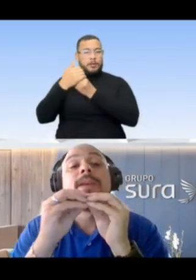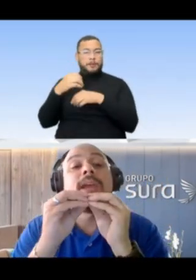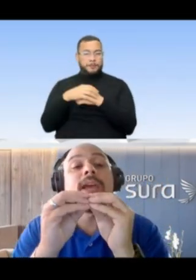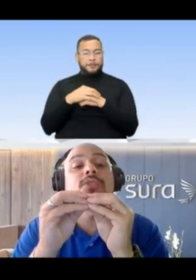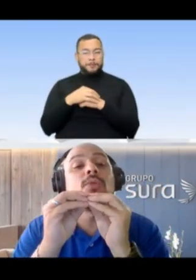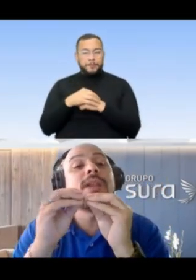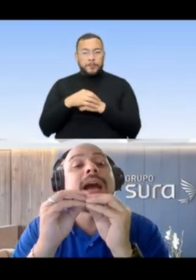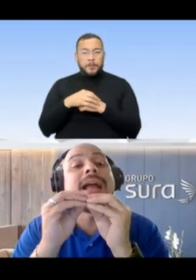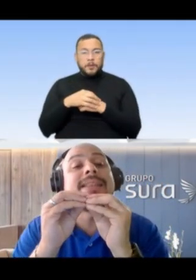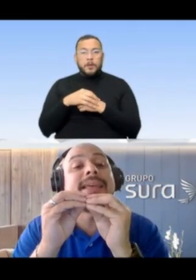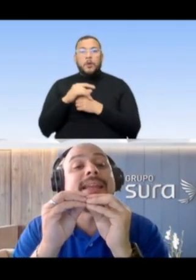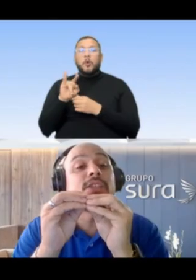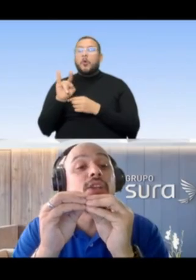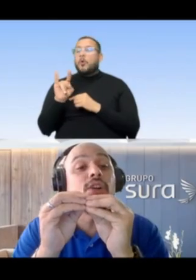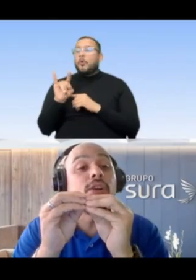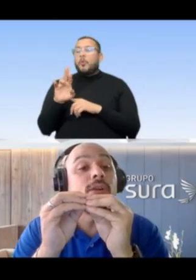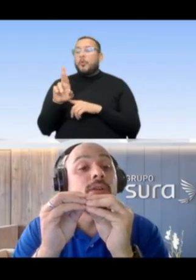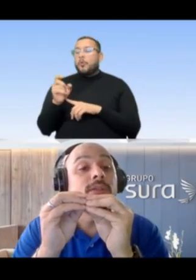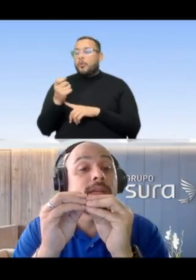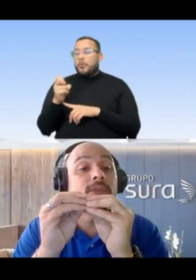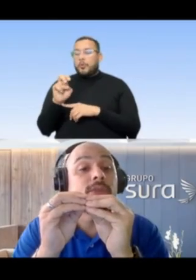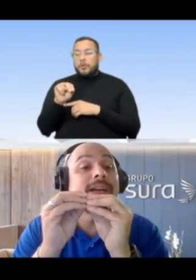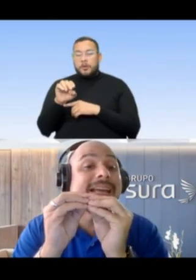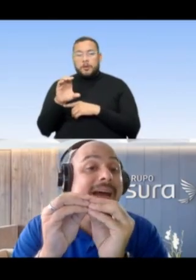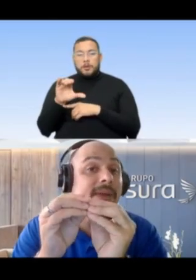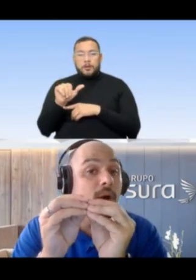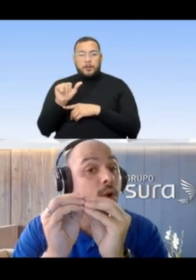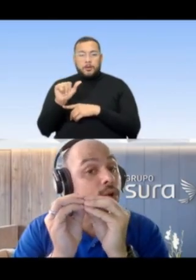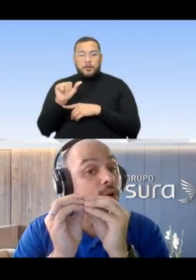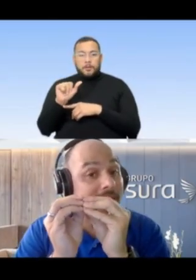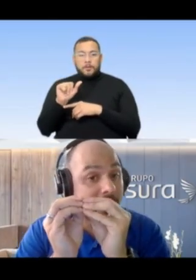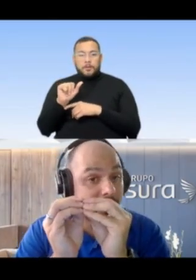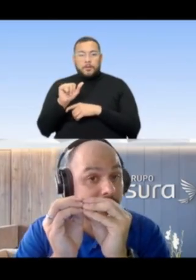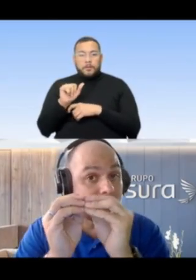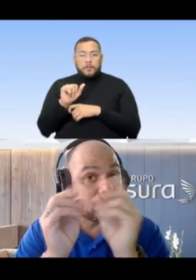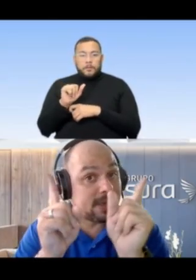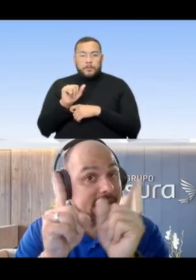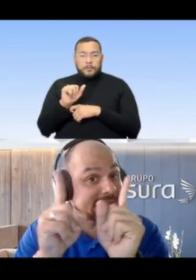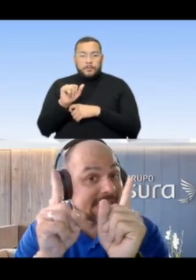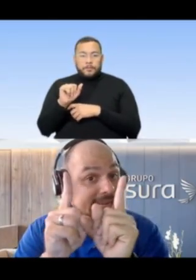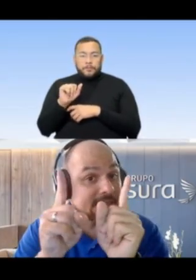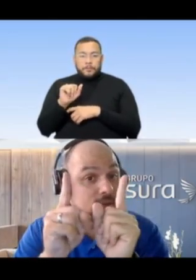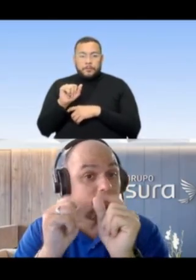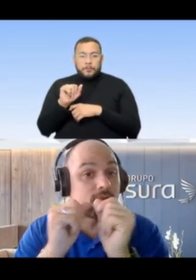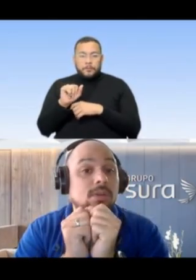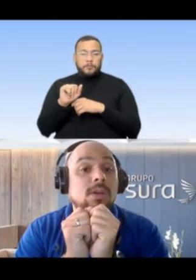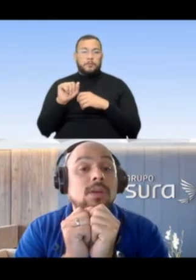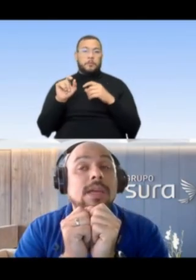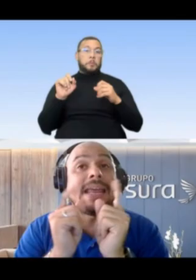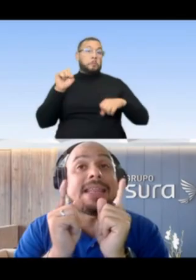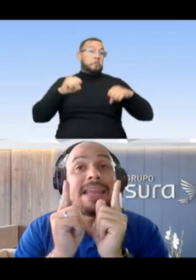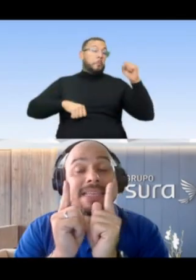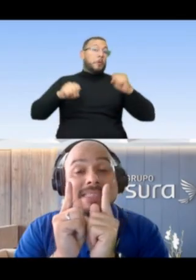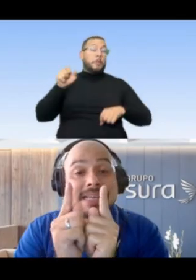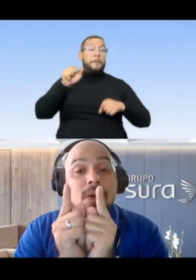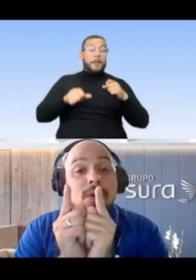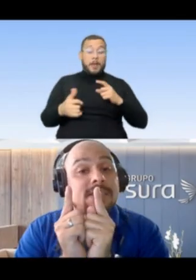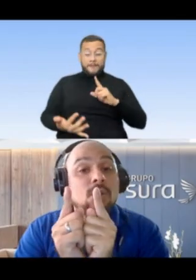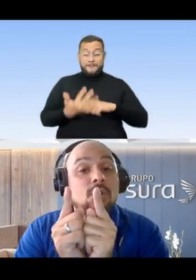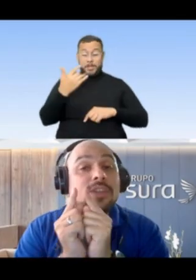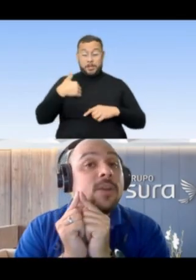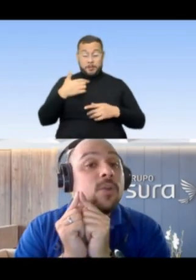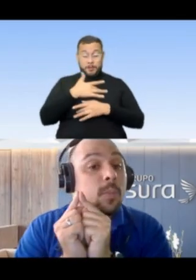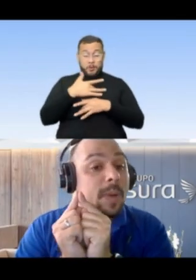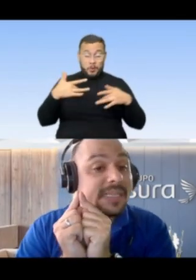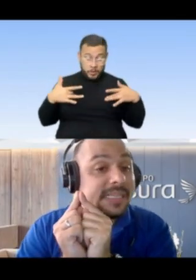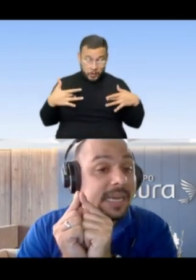Urgencia es una alteración, ¿cierto? Grave o no grave. Pueden estar las dos del estado